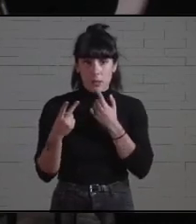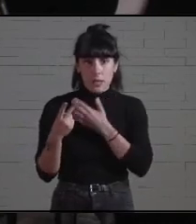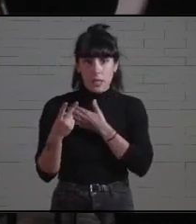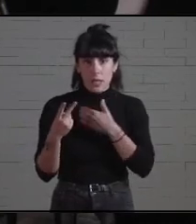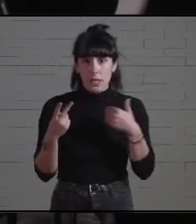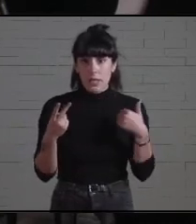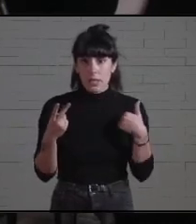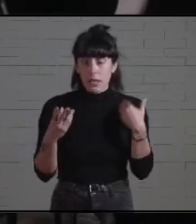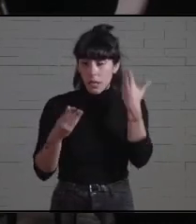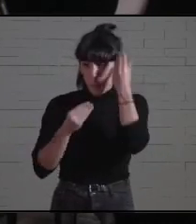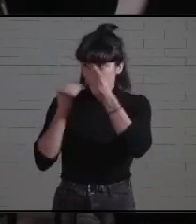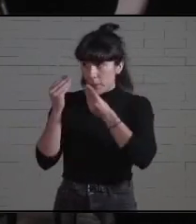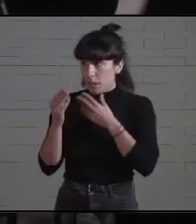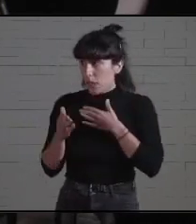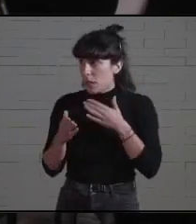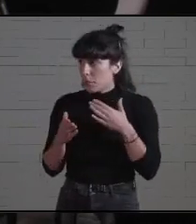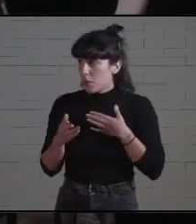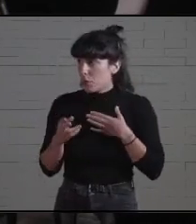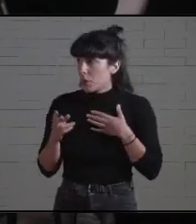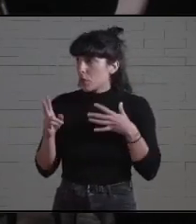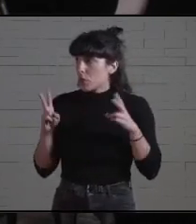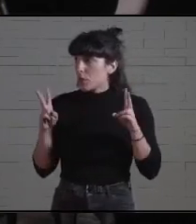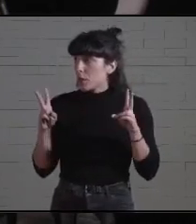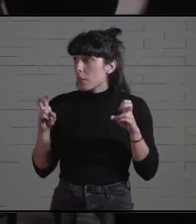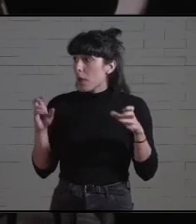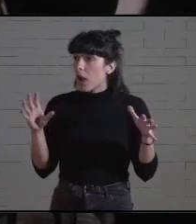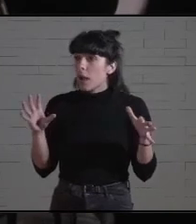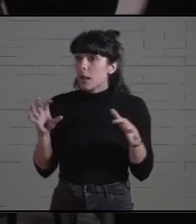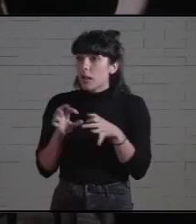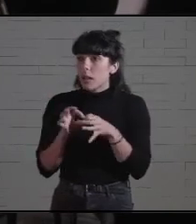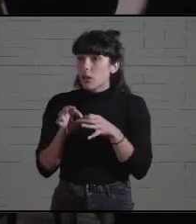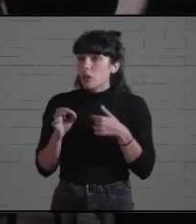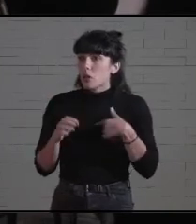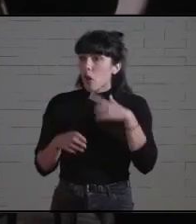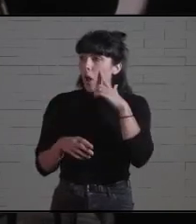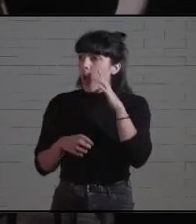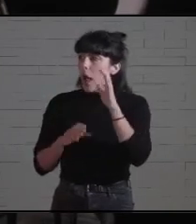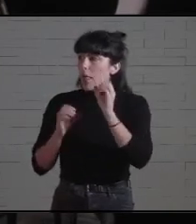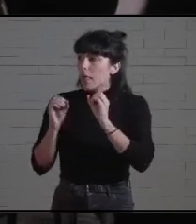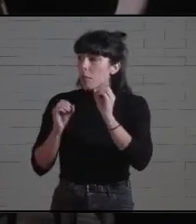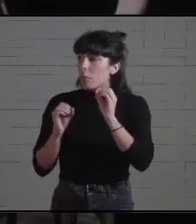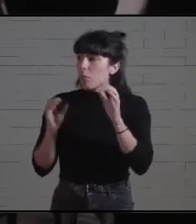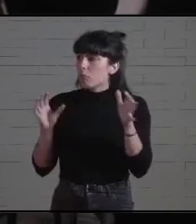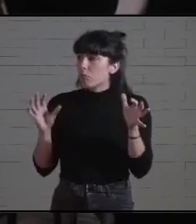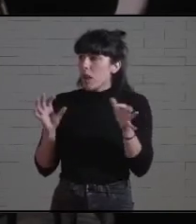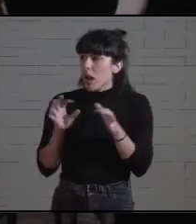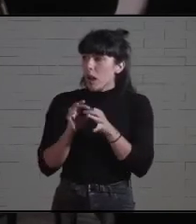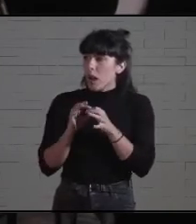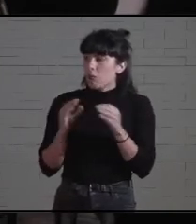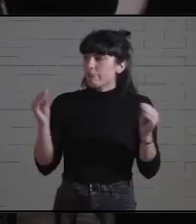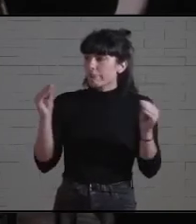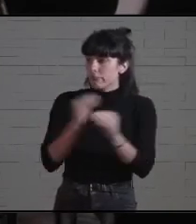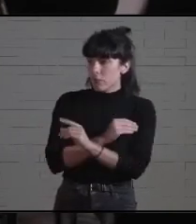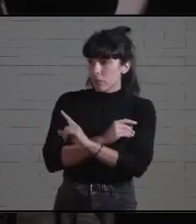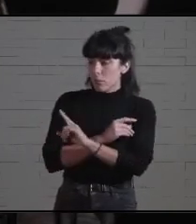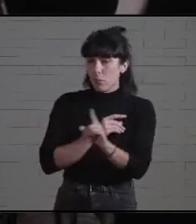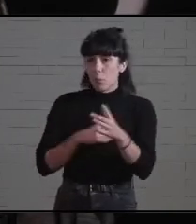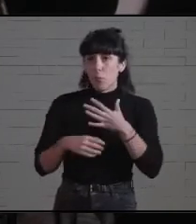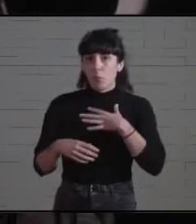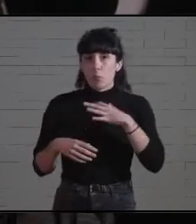otro pensamiento me ha venido es con el tema de, ahí no estoy 100% conforme o discrepo, con